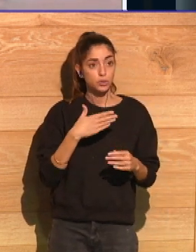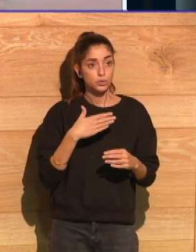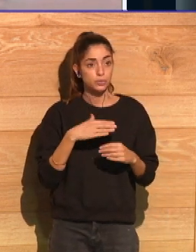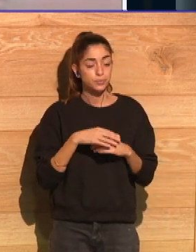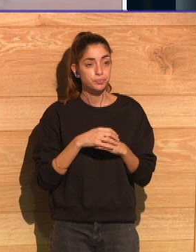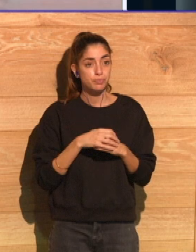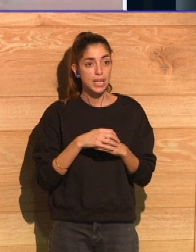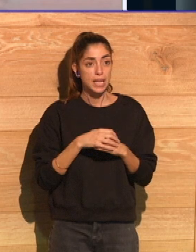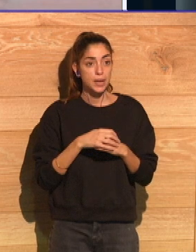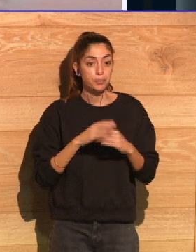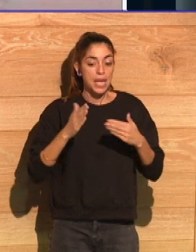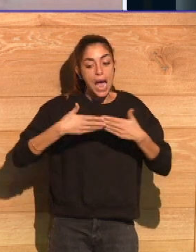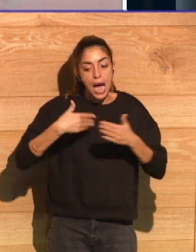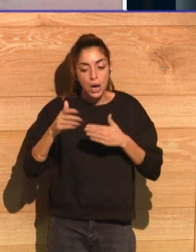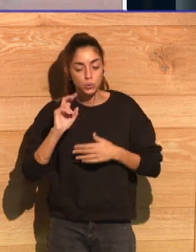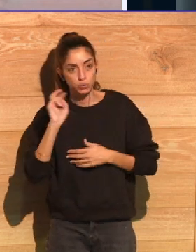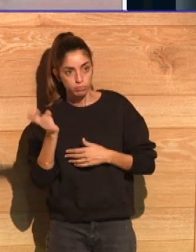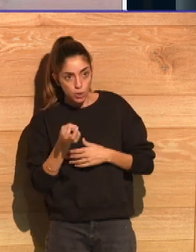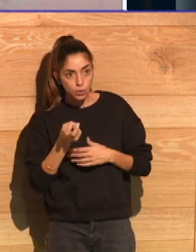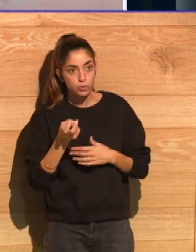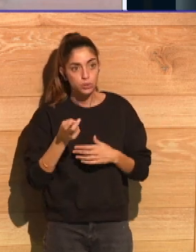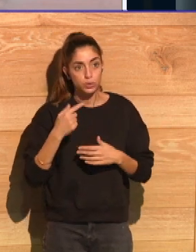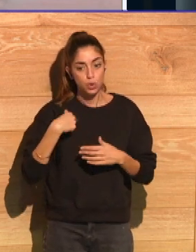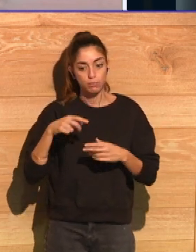otros autores que también